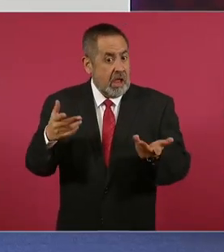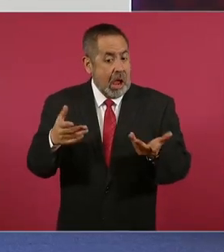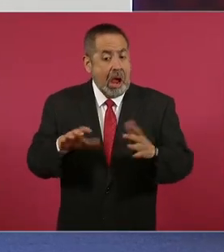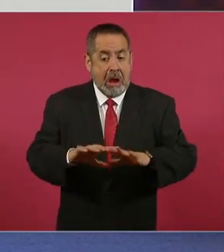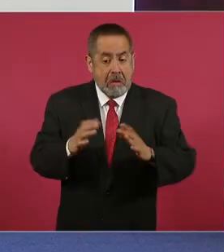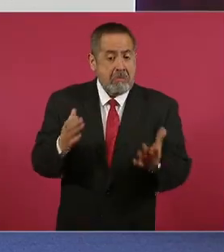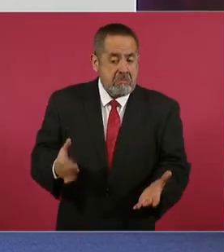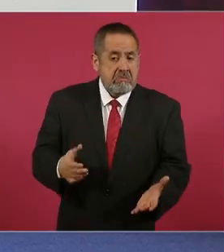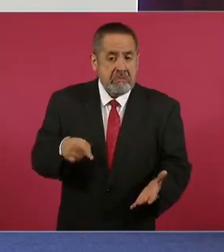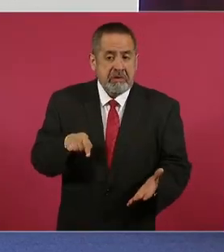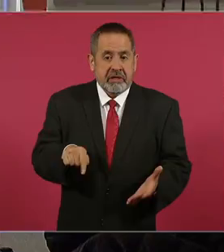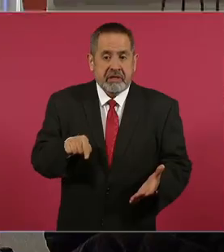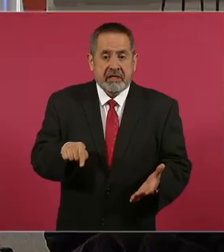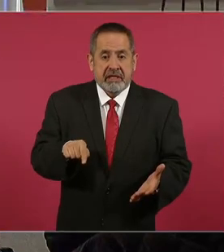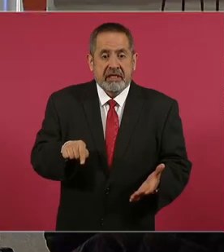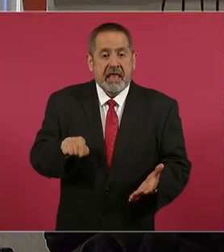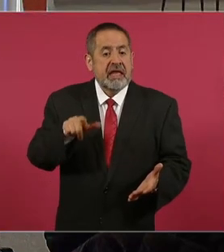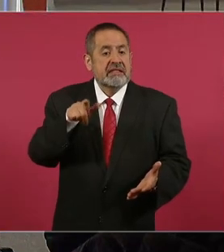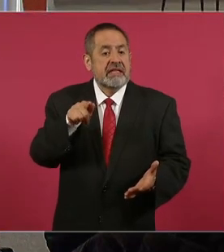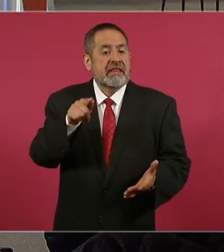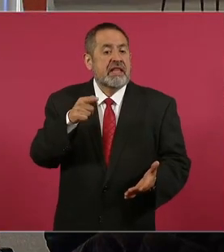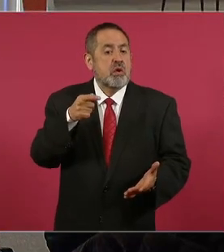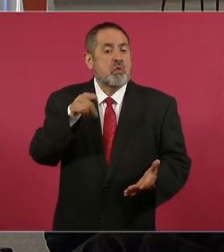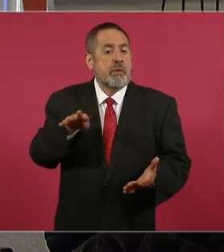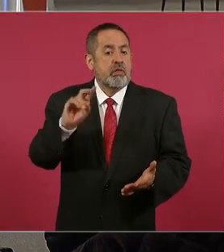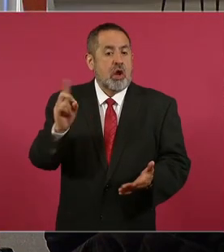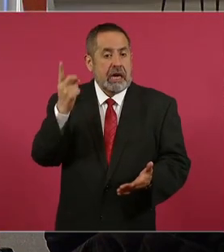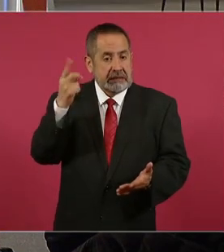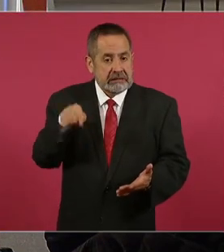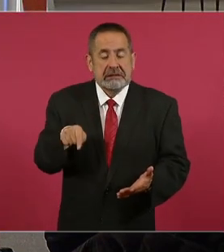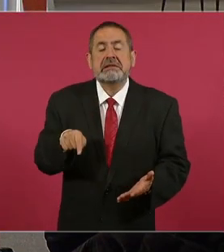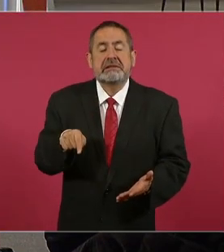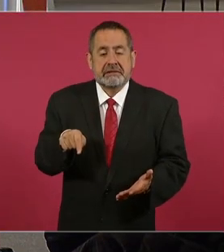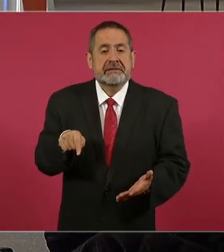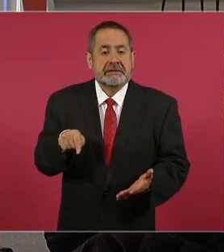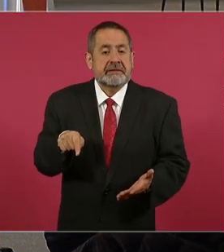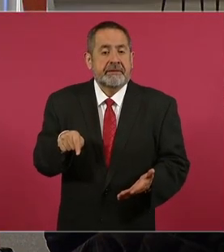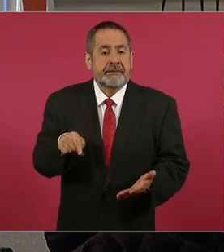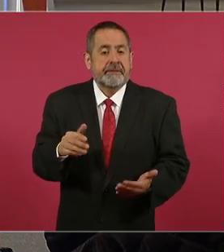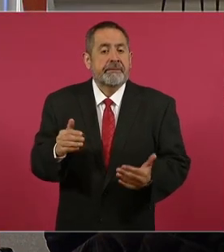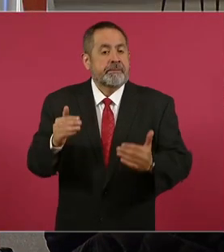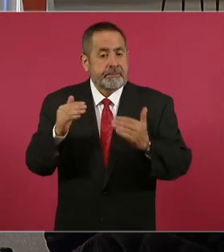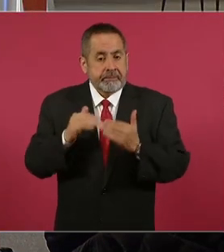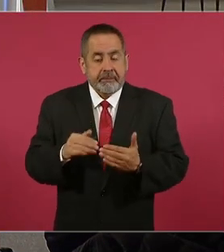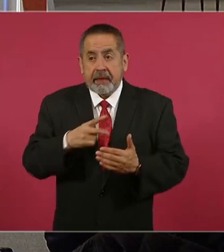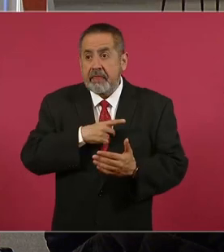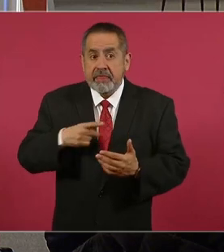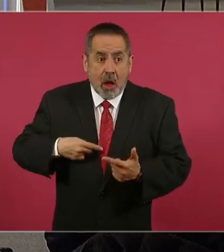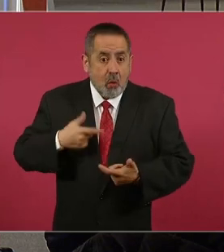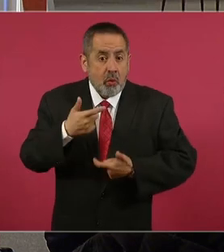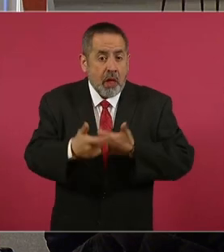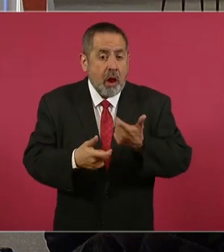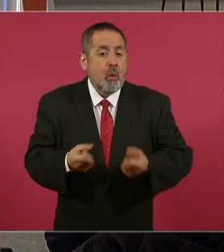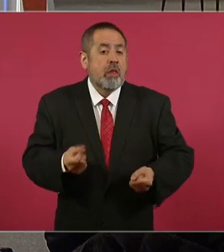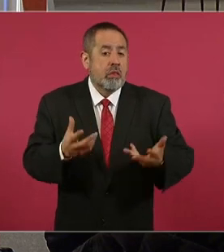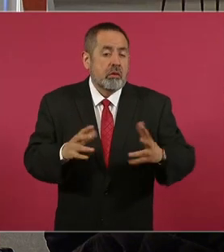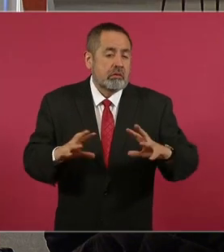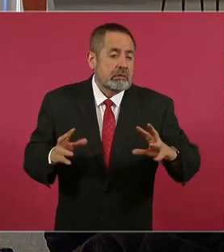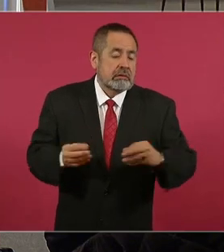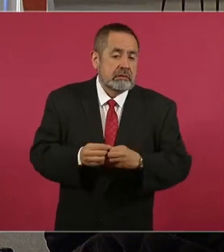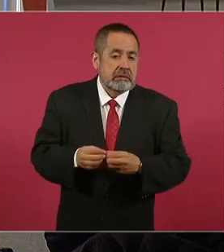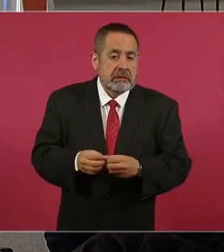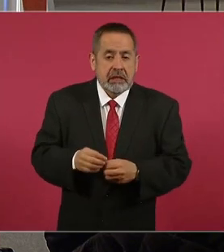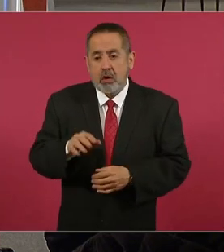barril de crudo a 79 dólares y endeudaron a Pemex